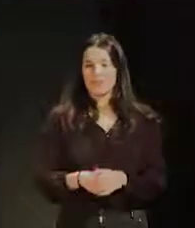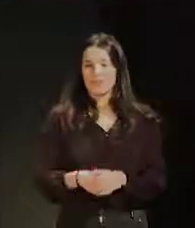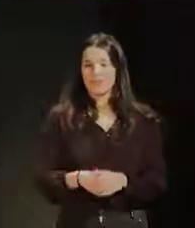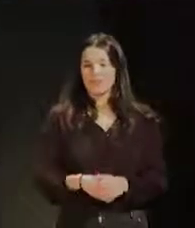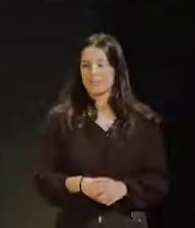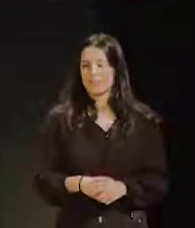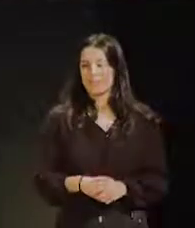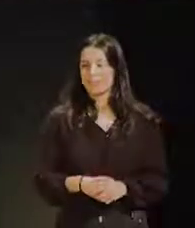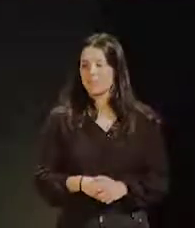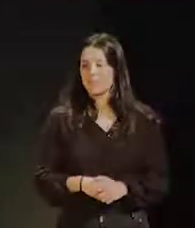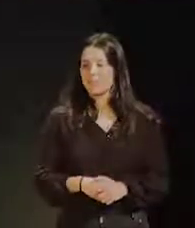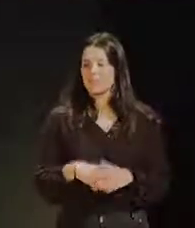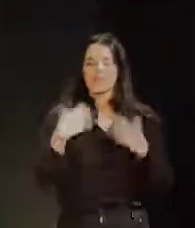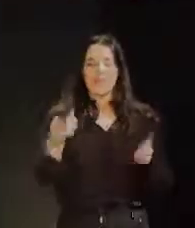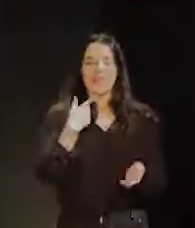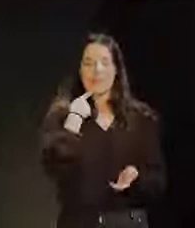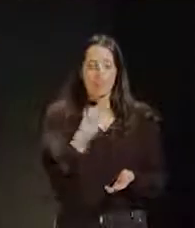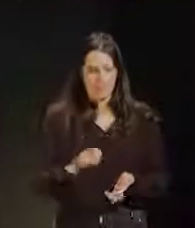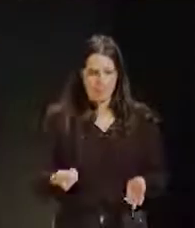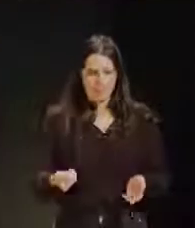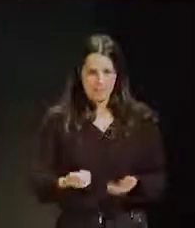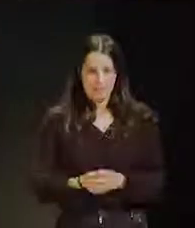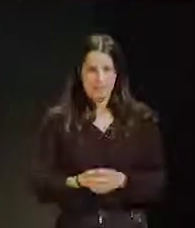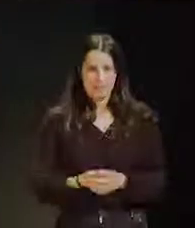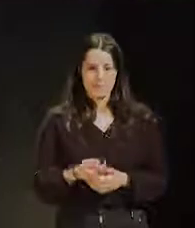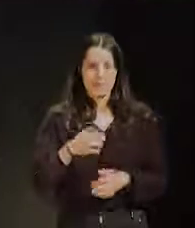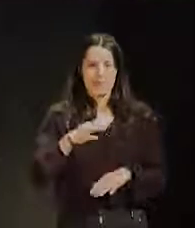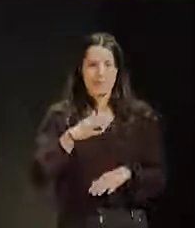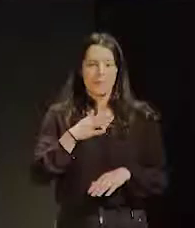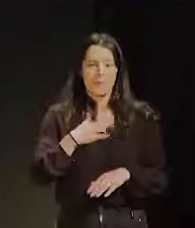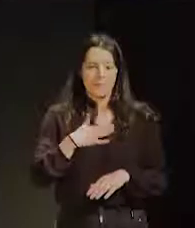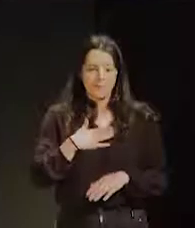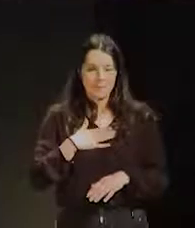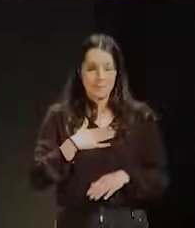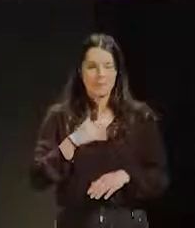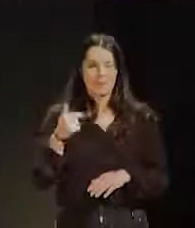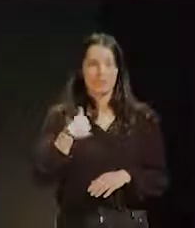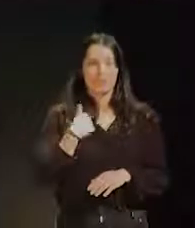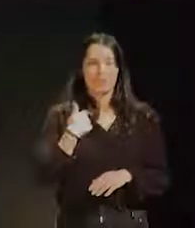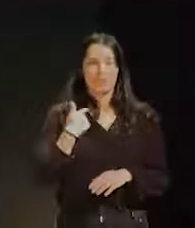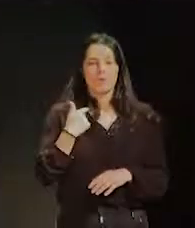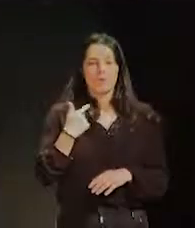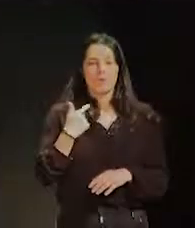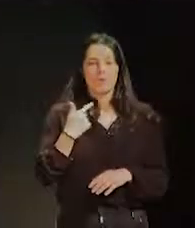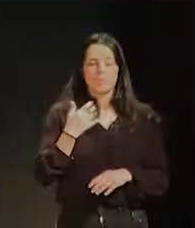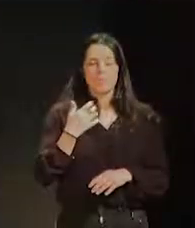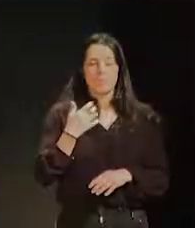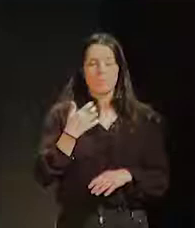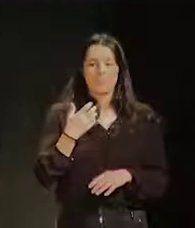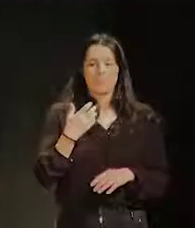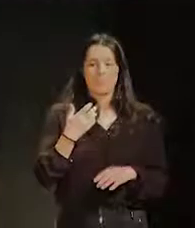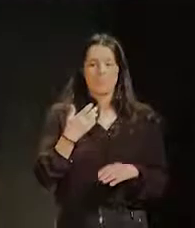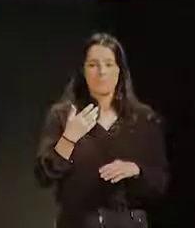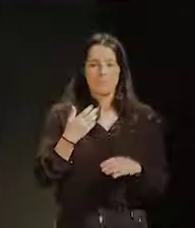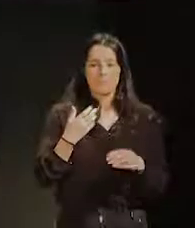Como me, es muy difícil. Para mí, yo no puedo vivir